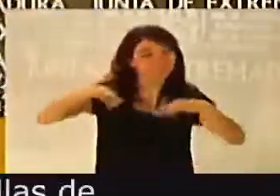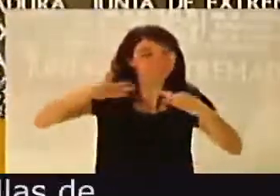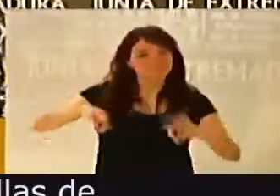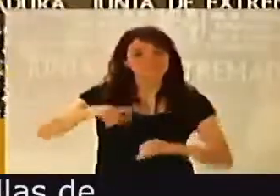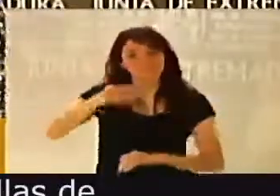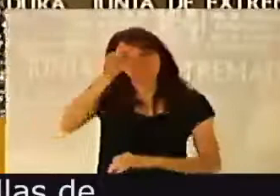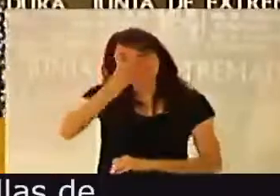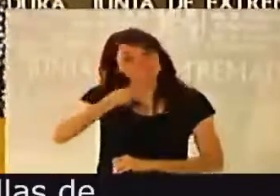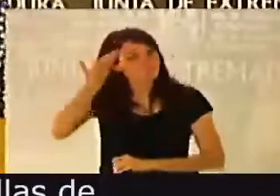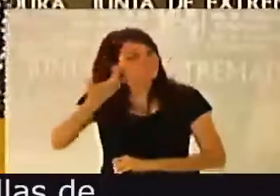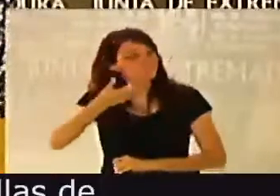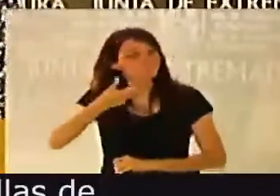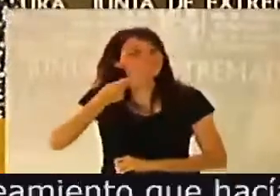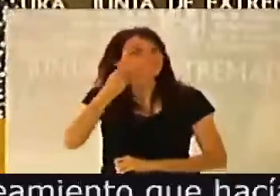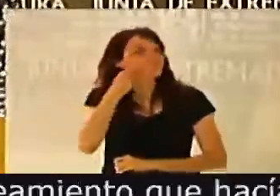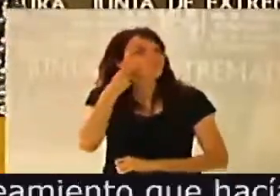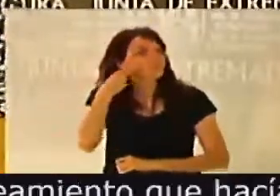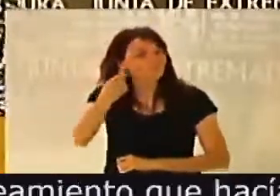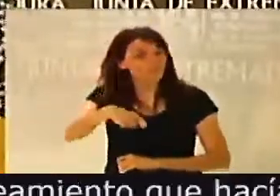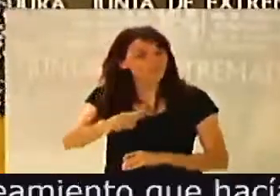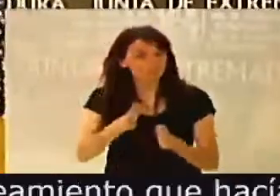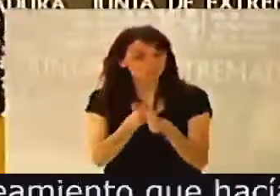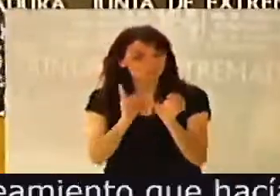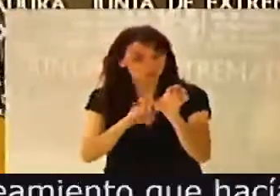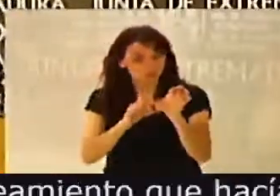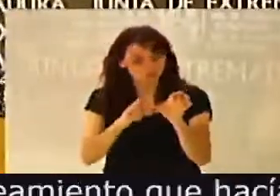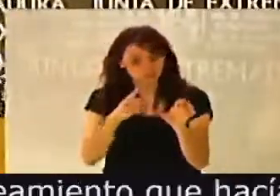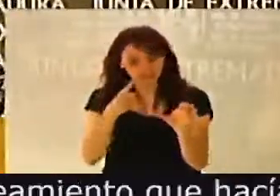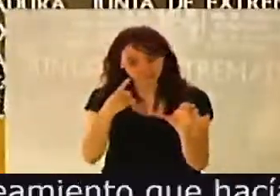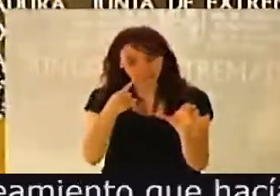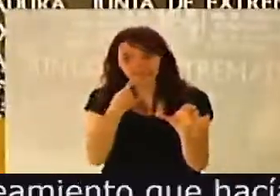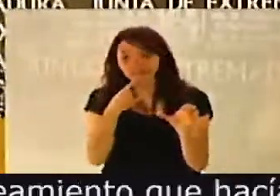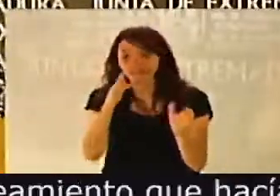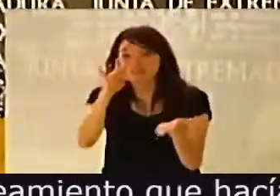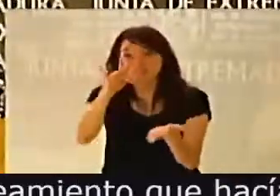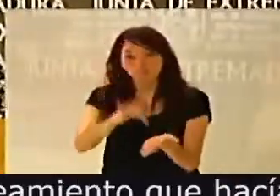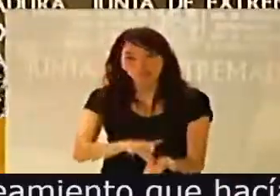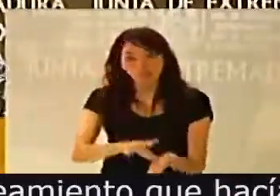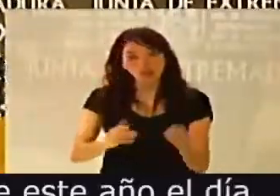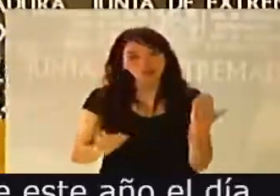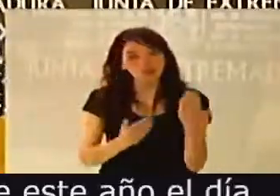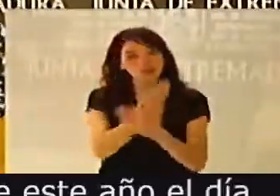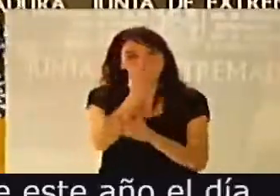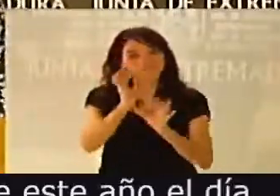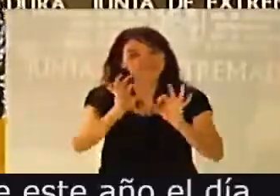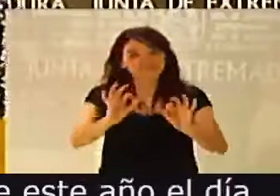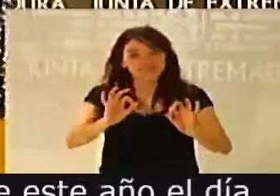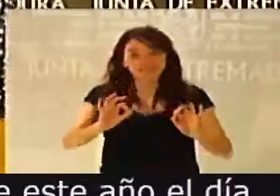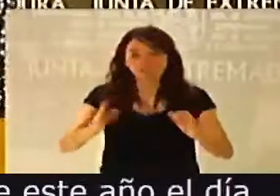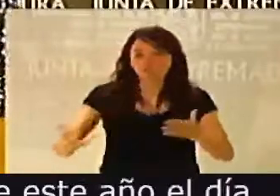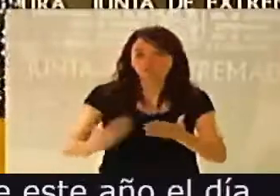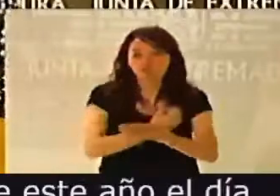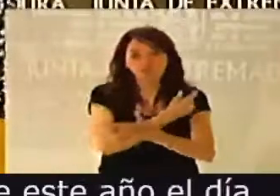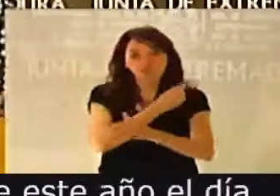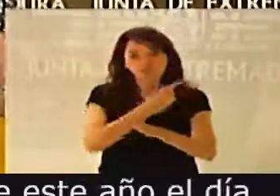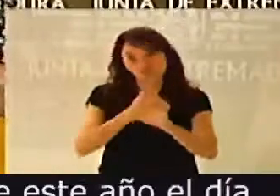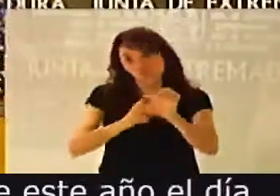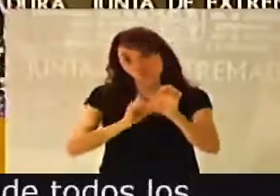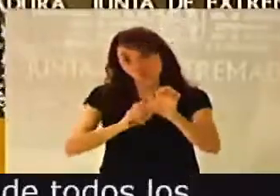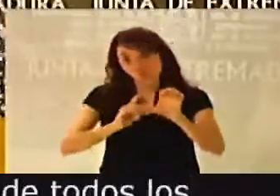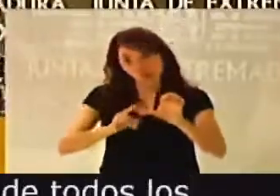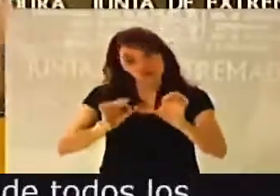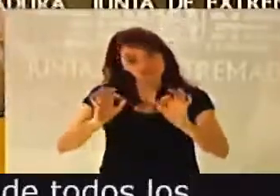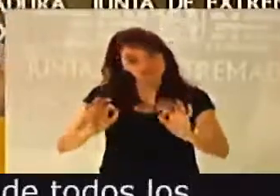planteamiento que hacía el presidente de la Junta de Extremadura de que este año, el día grande de nuestra comunidad autónoma, el día de todos los extremeños y las extremeñas, lo